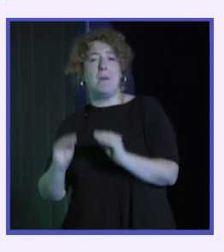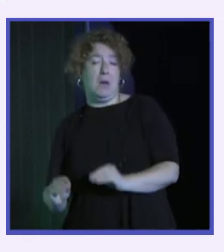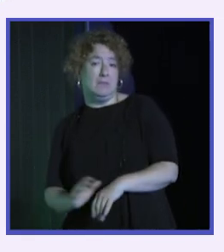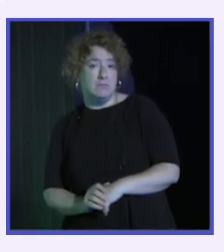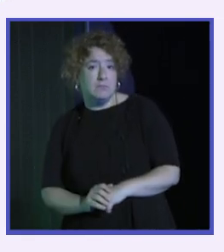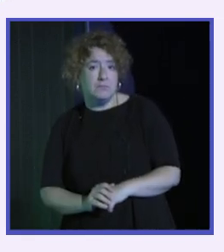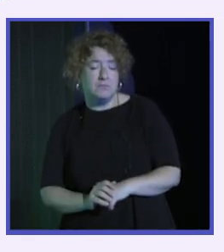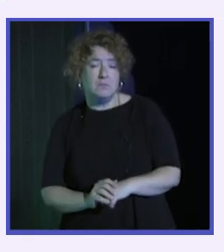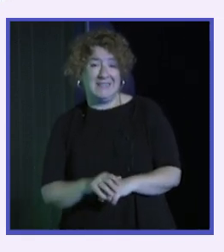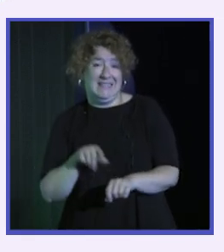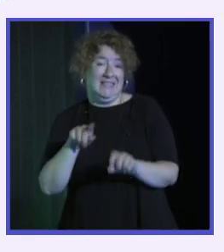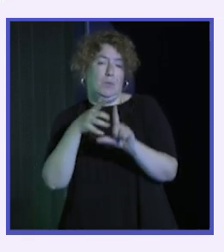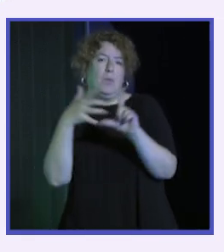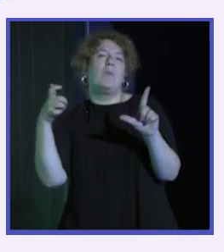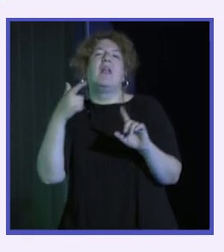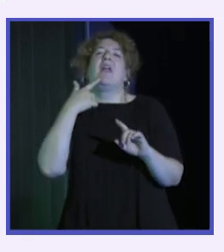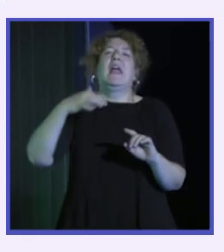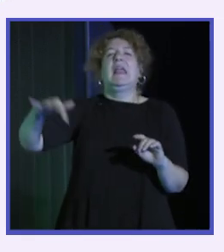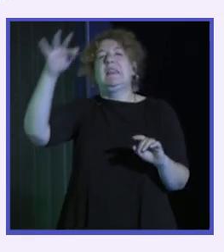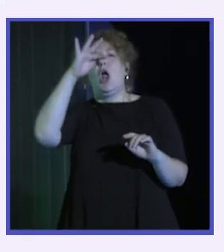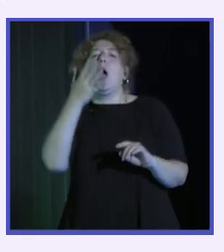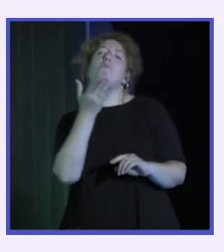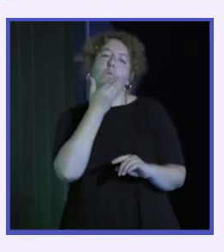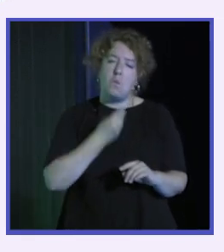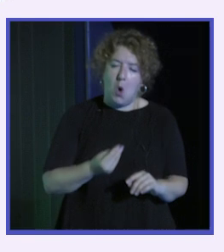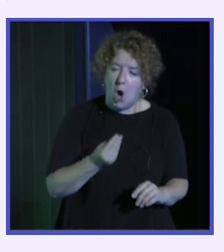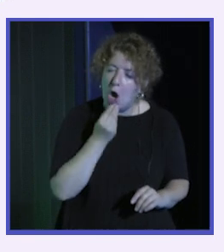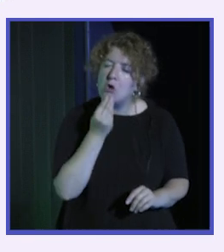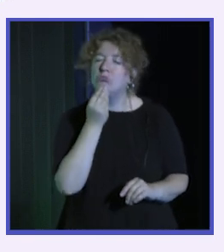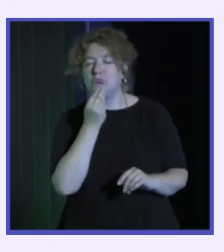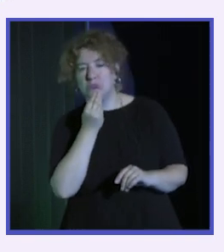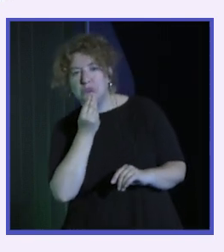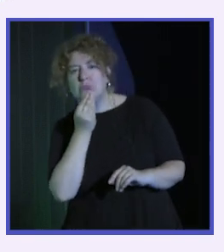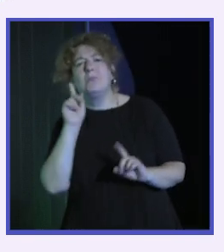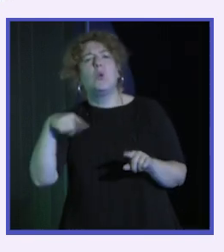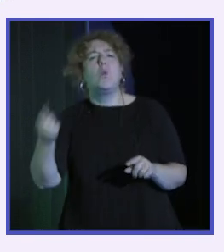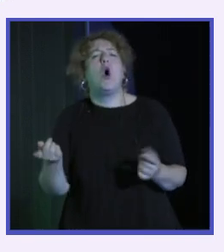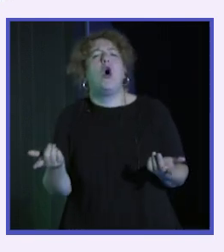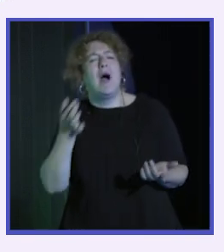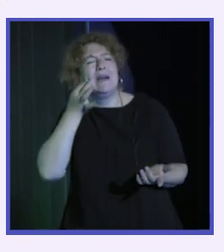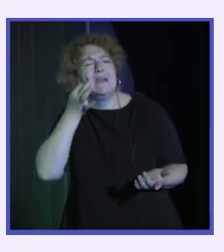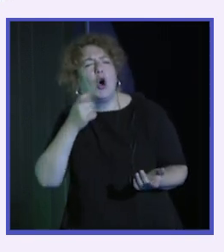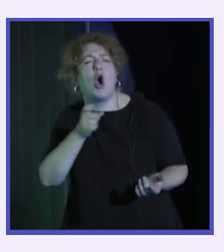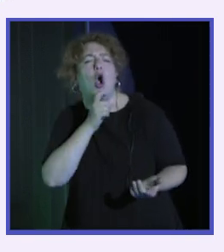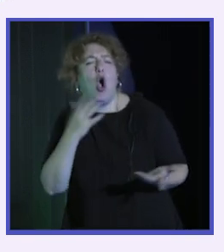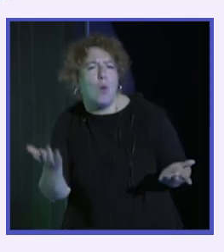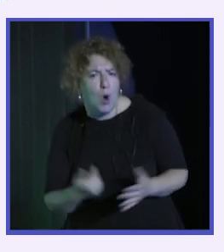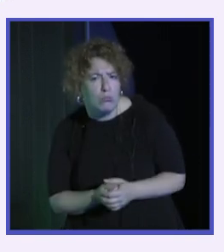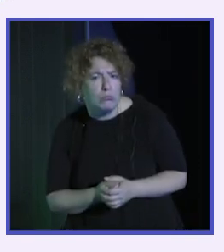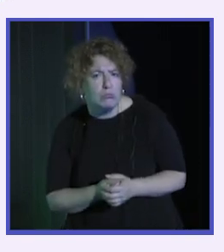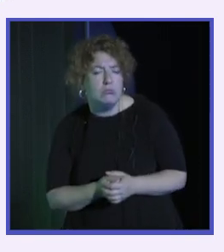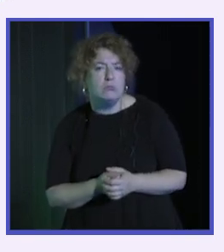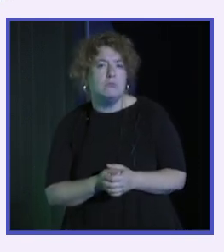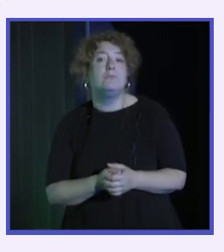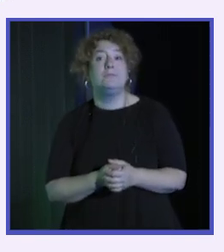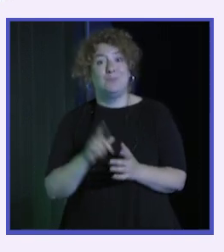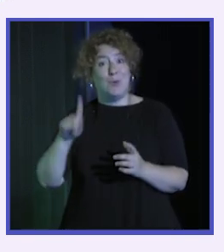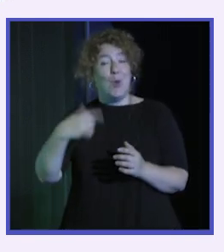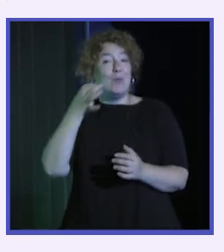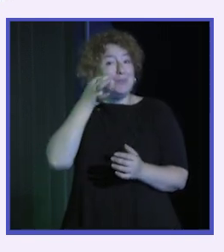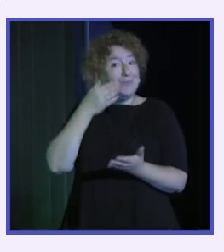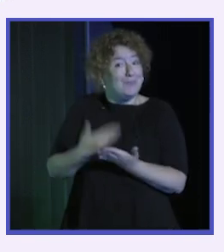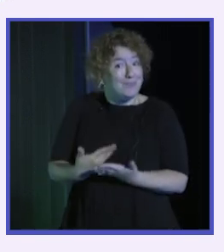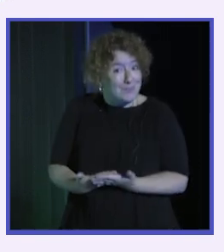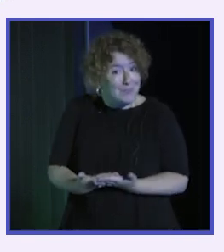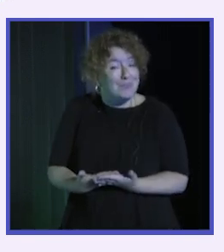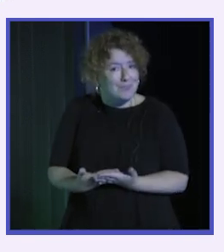decía, oye, esto es teoría. Está muy bien, ¿qué pasa cuando lo ponemos en la práctica? Pues probablemente lo que pase cuando lo pongamos en la